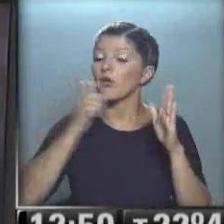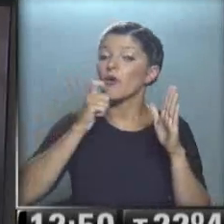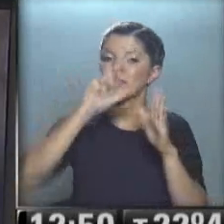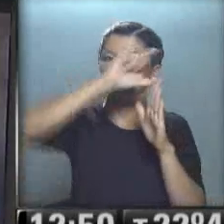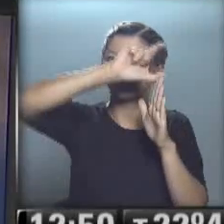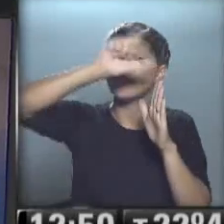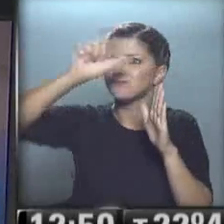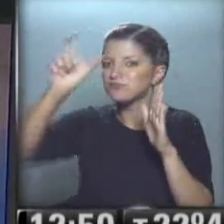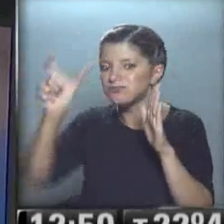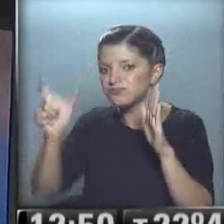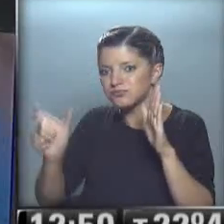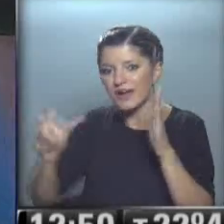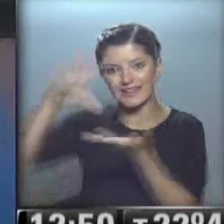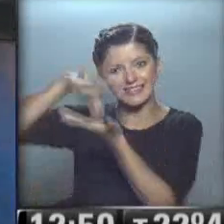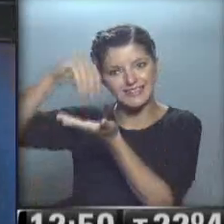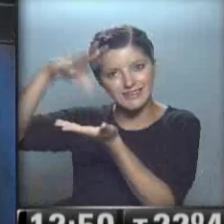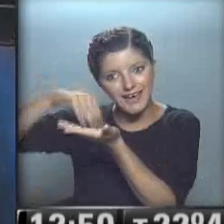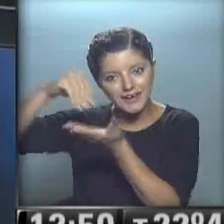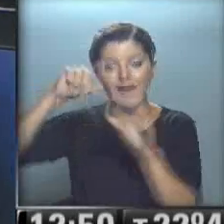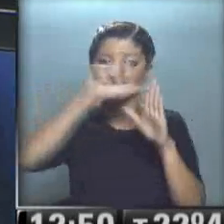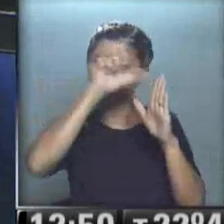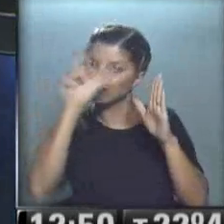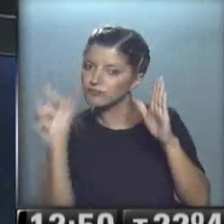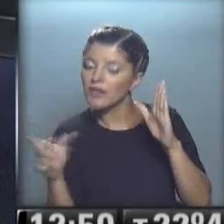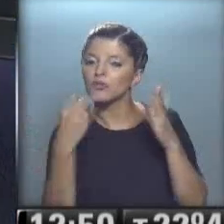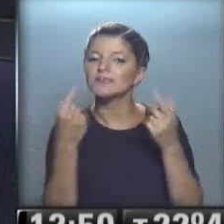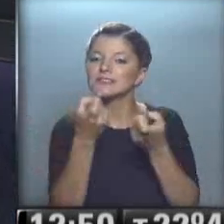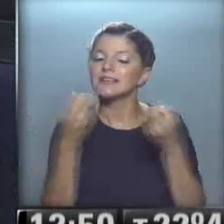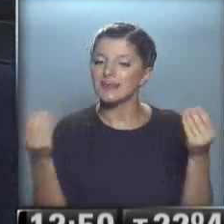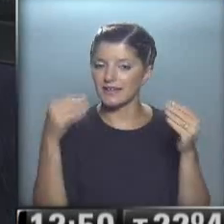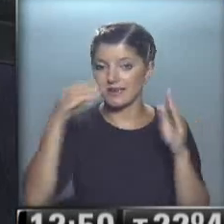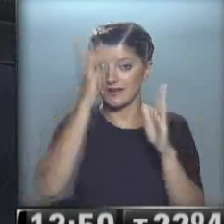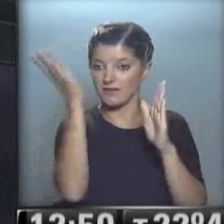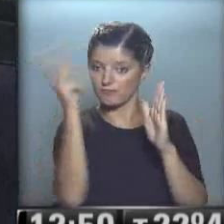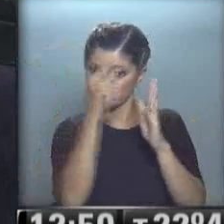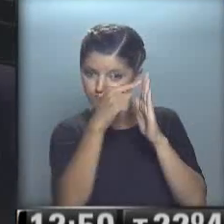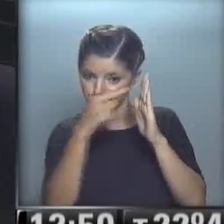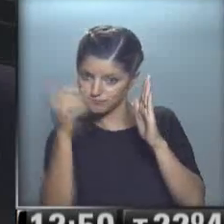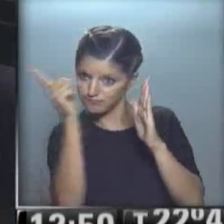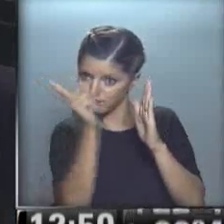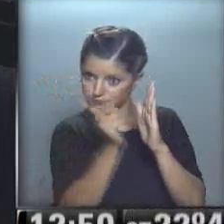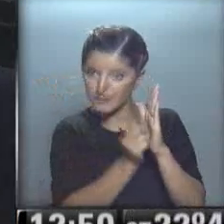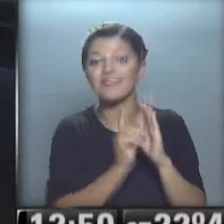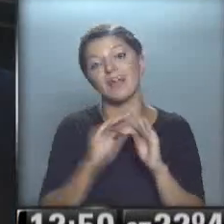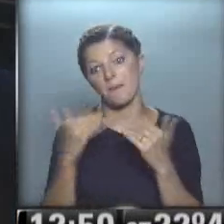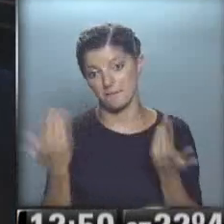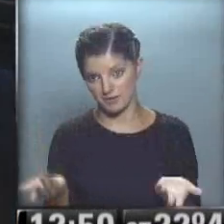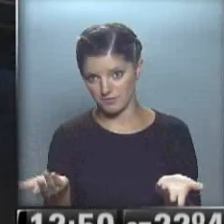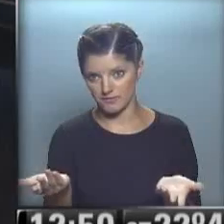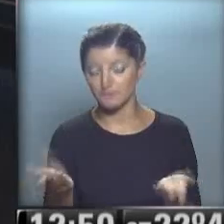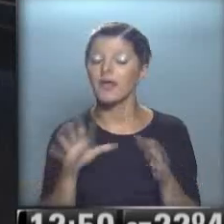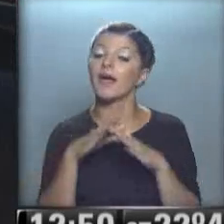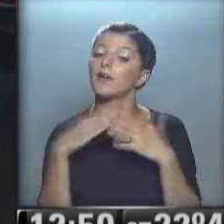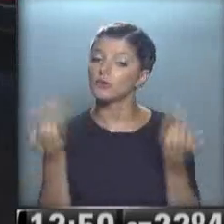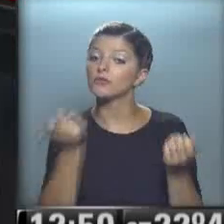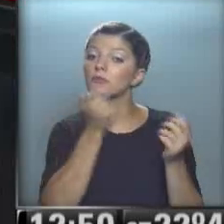las costas son oblicuas lo que corresponde es que que la línea sea en diagonal en 30 gr como indica acá por lo tanto por ejemplo